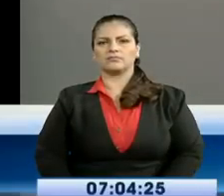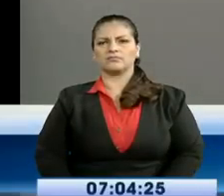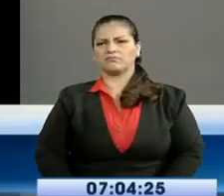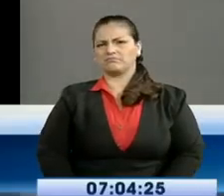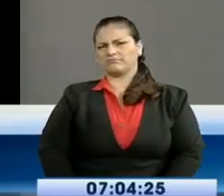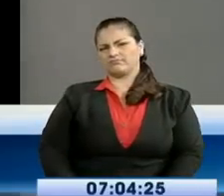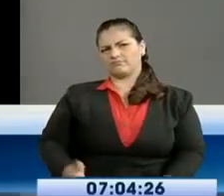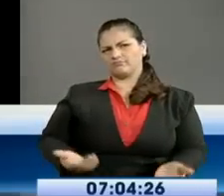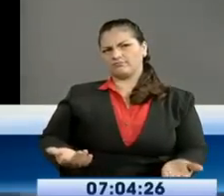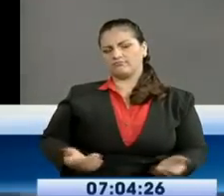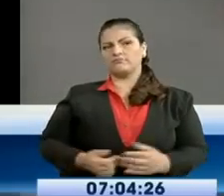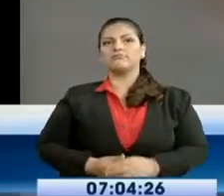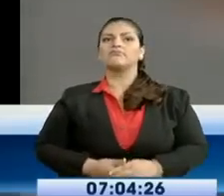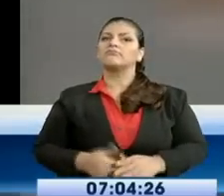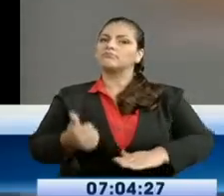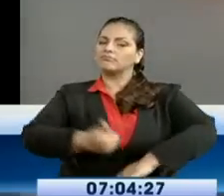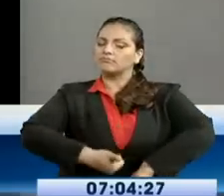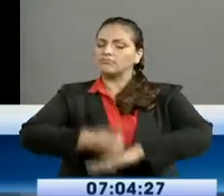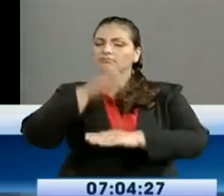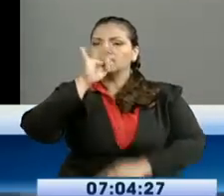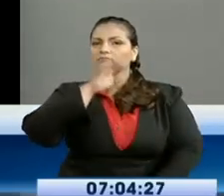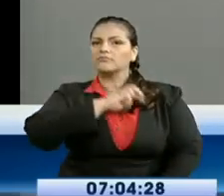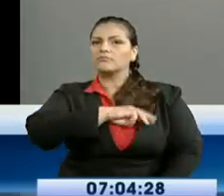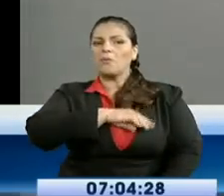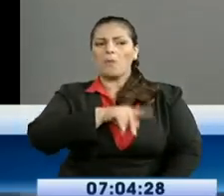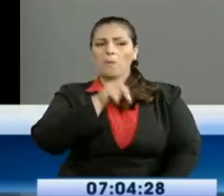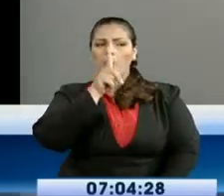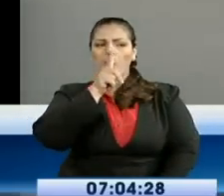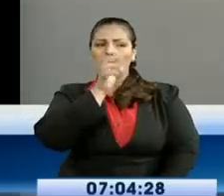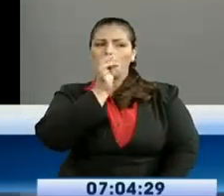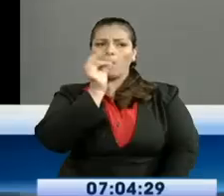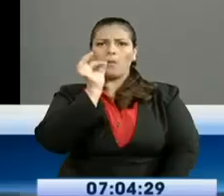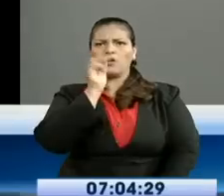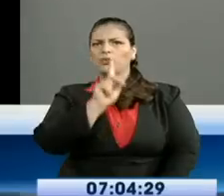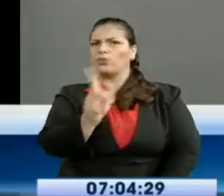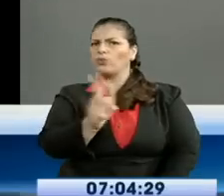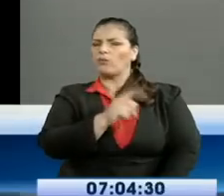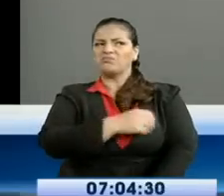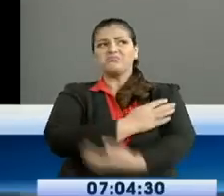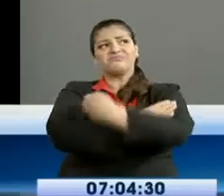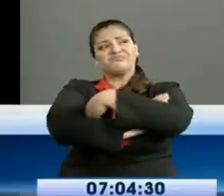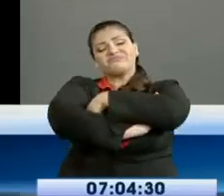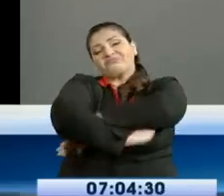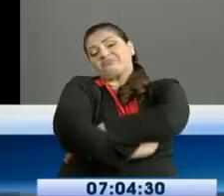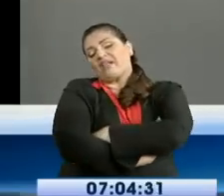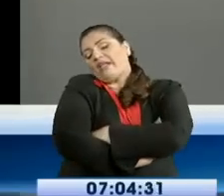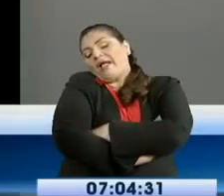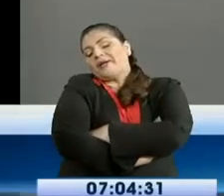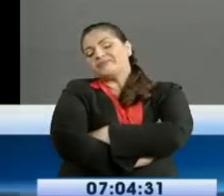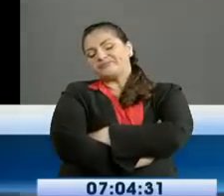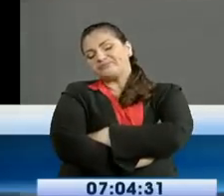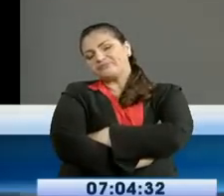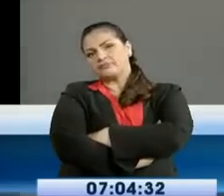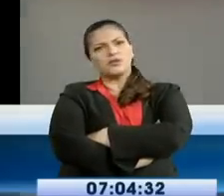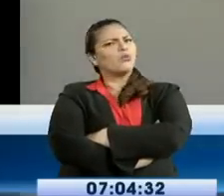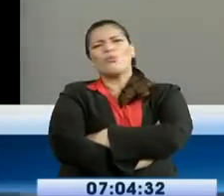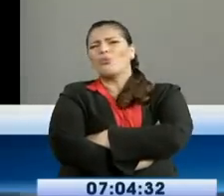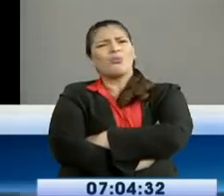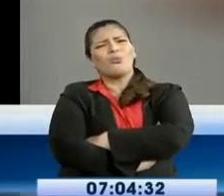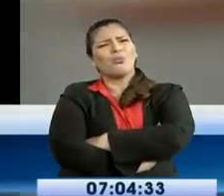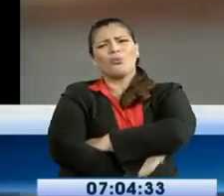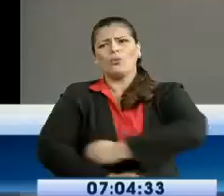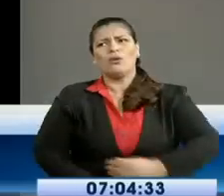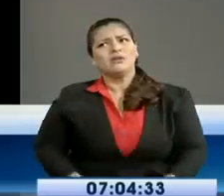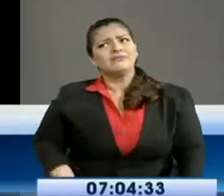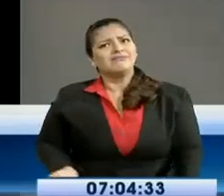Deberían, insisto, señores del ATM, no se queden con este tema de los brazos cruzados. Propongan una